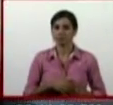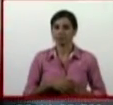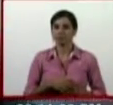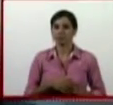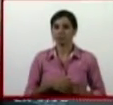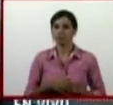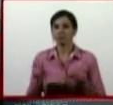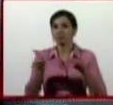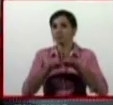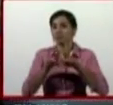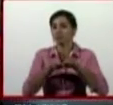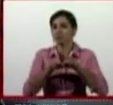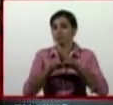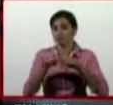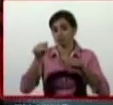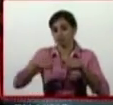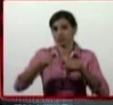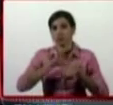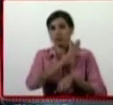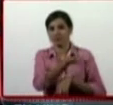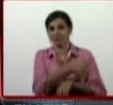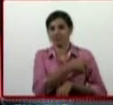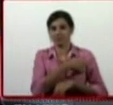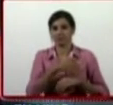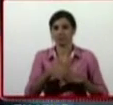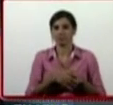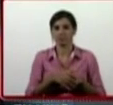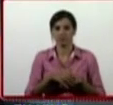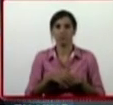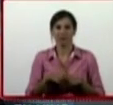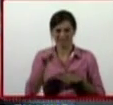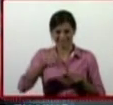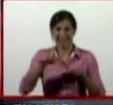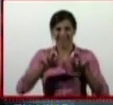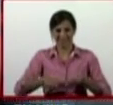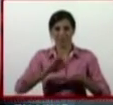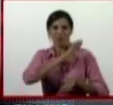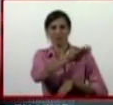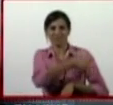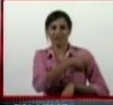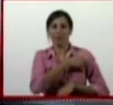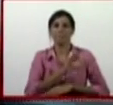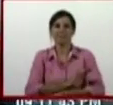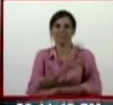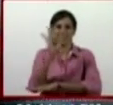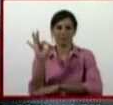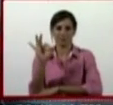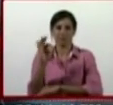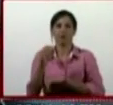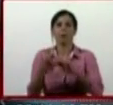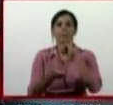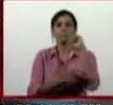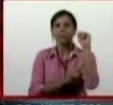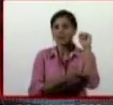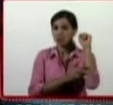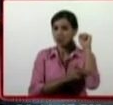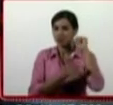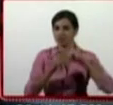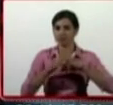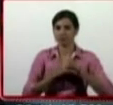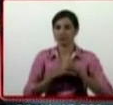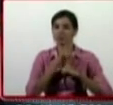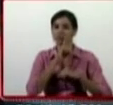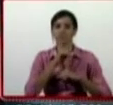como esta universidad, aquí donde estamos, en Barquisimeto, en la parroquia